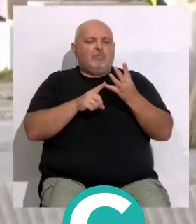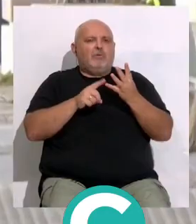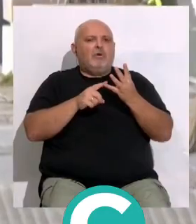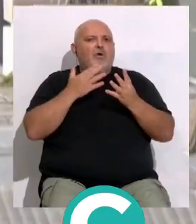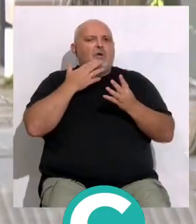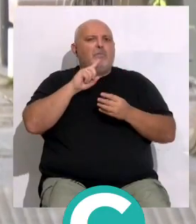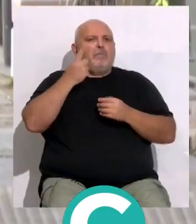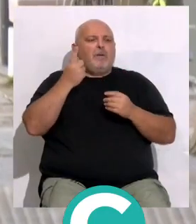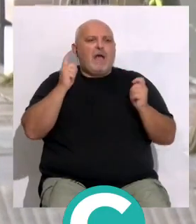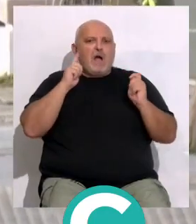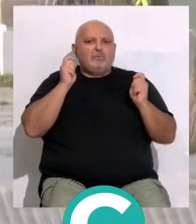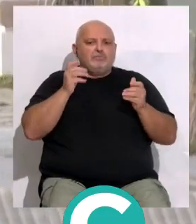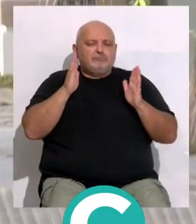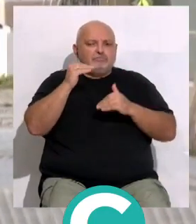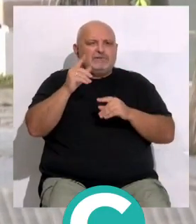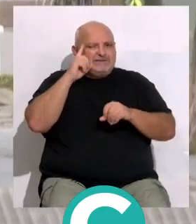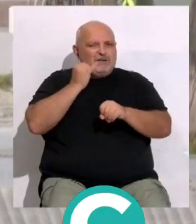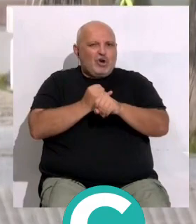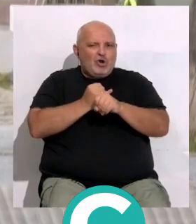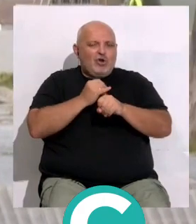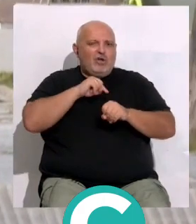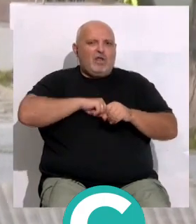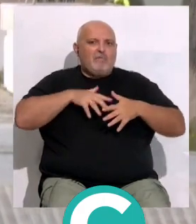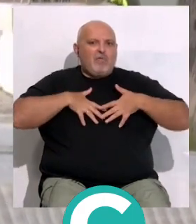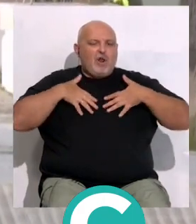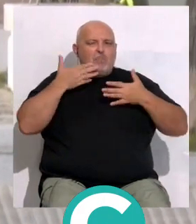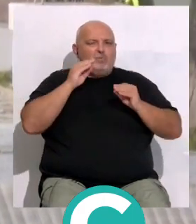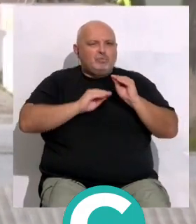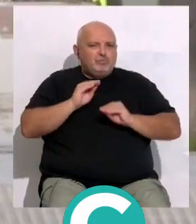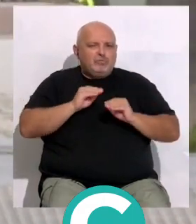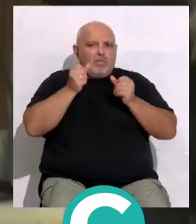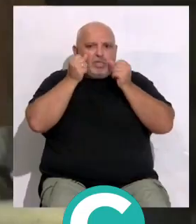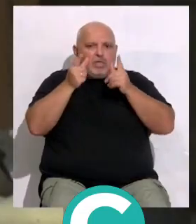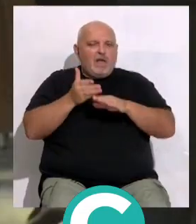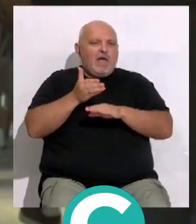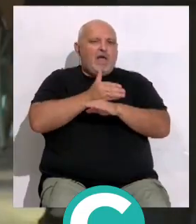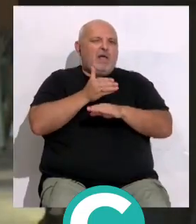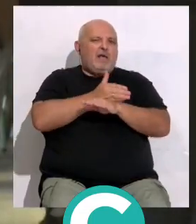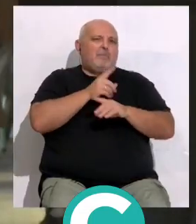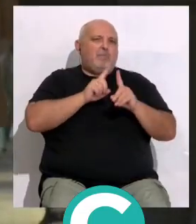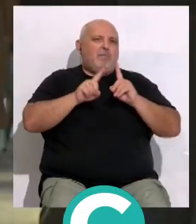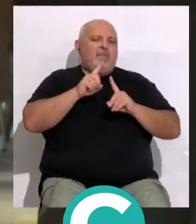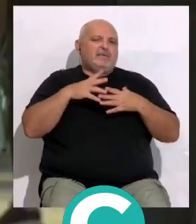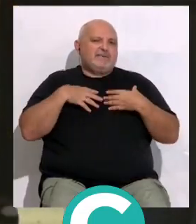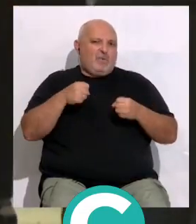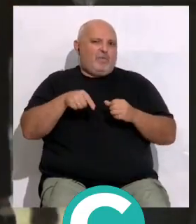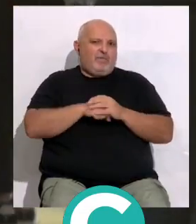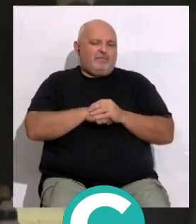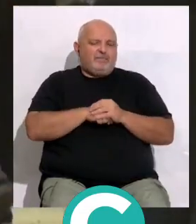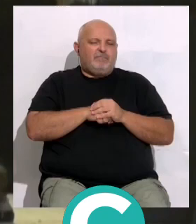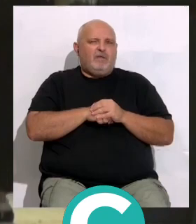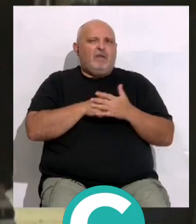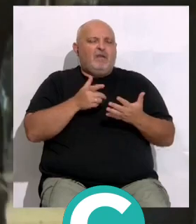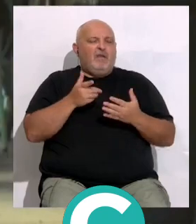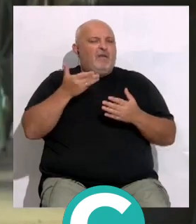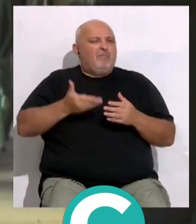como primeros auxilios psicológicos, el bienestar emocional y la detección precoz de problemas de salud mental. Se habla